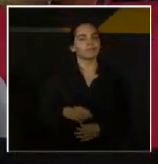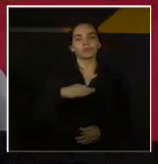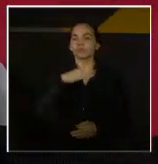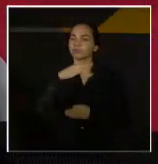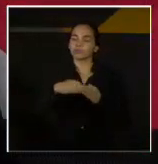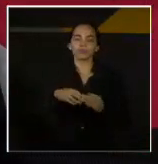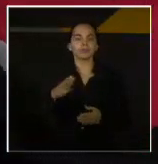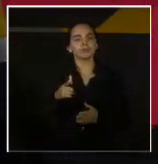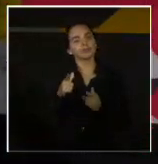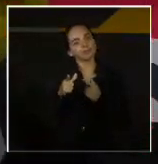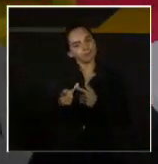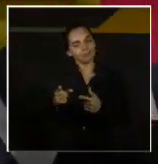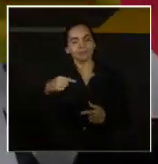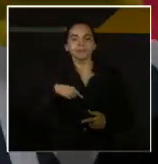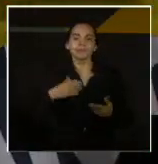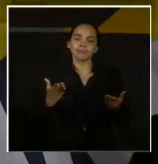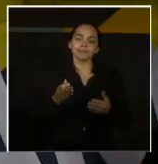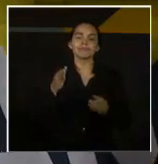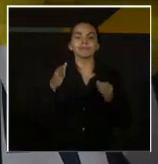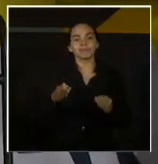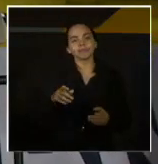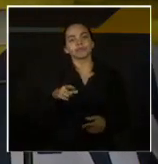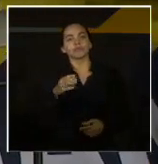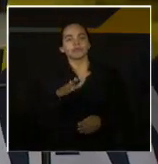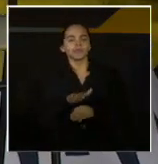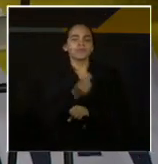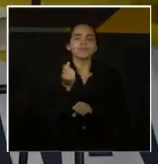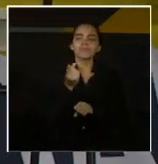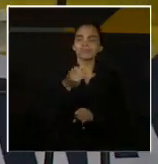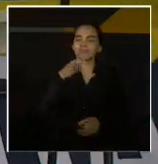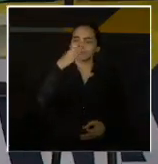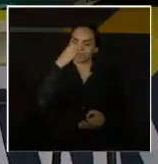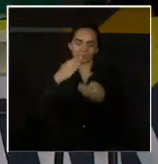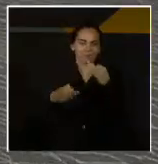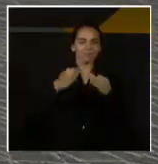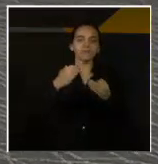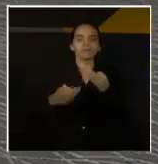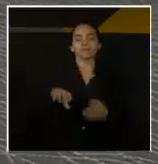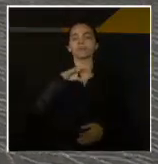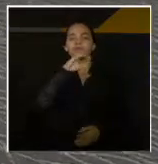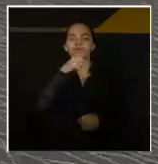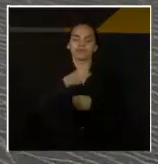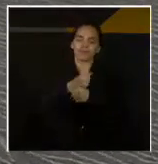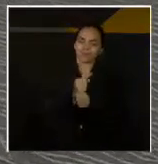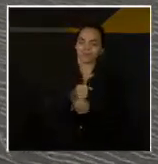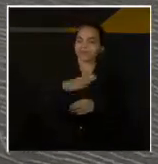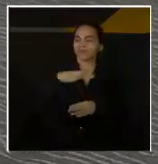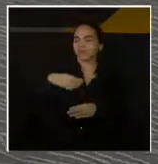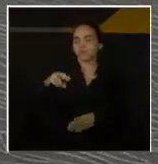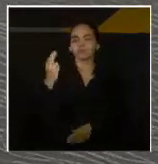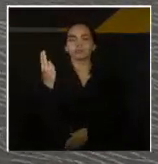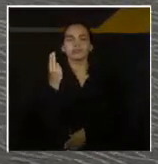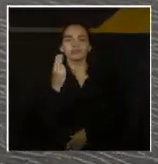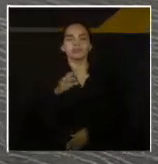totalmente a favor de hacer esto, sobre todo para acabar con la corrupción que daña a los que menos tienen. La poca claridad en